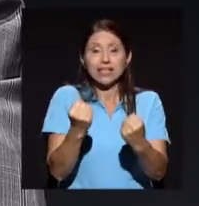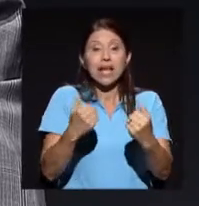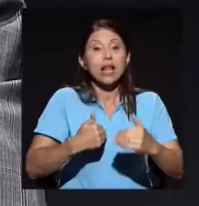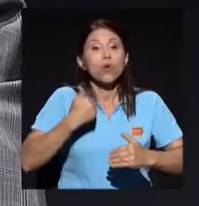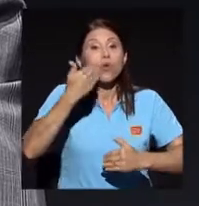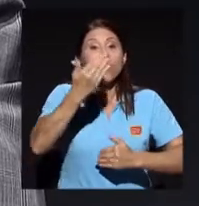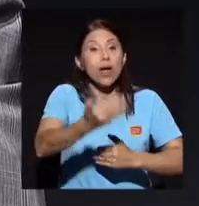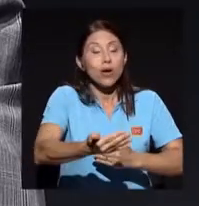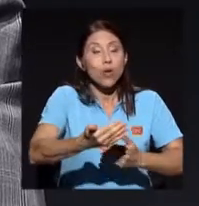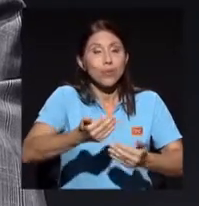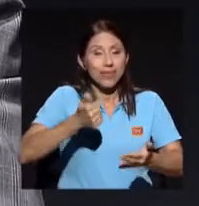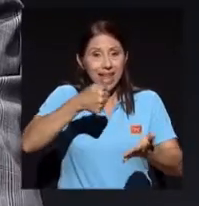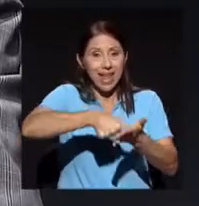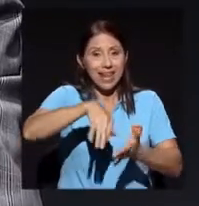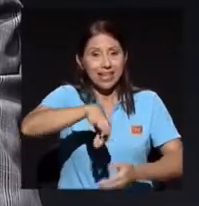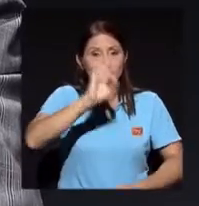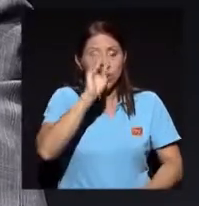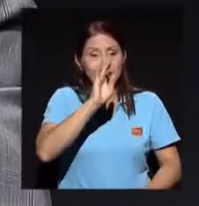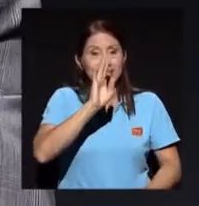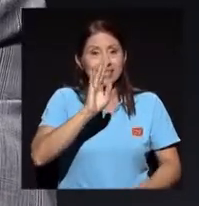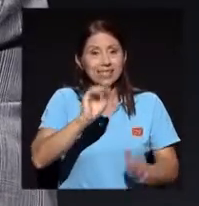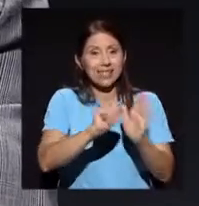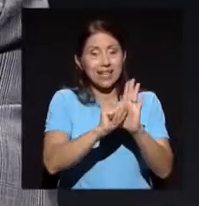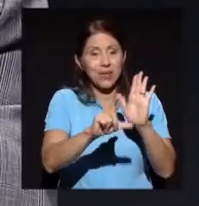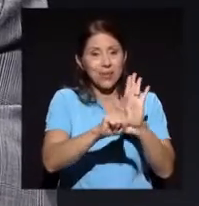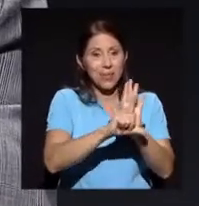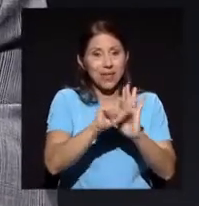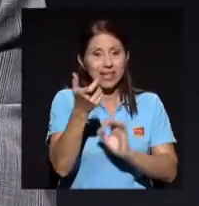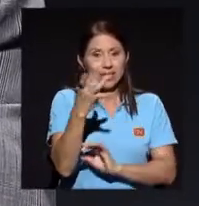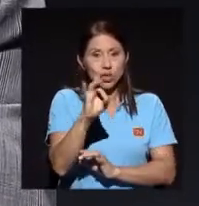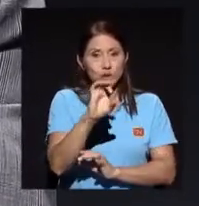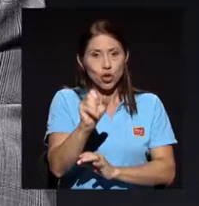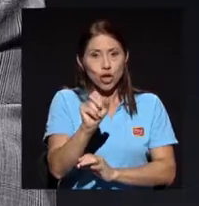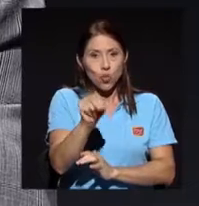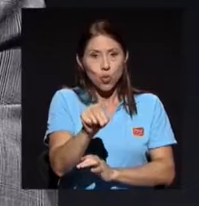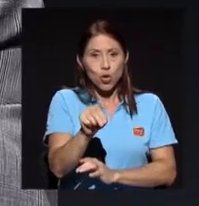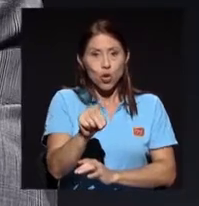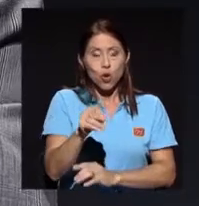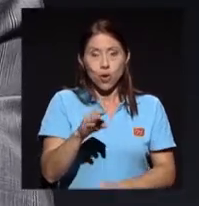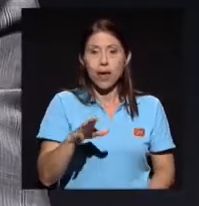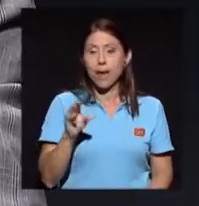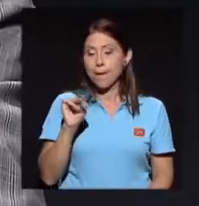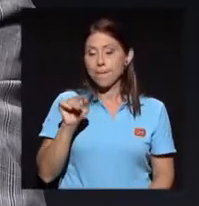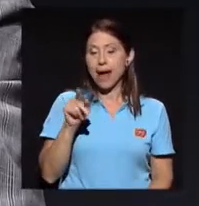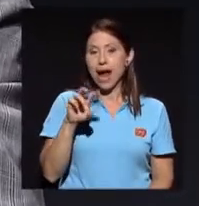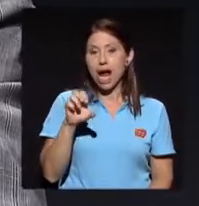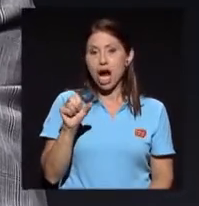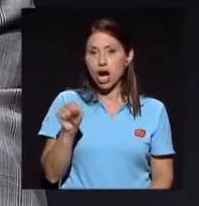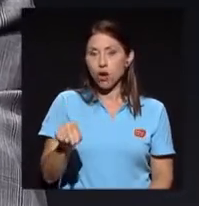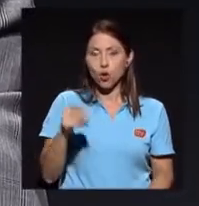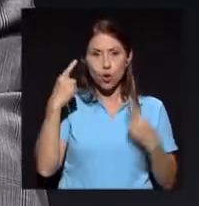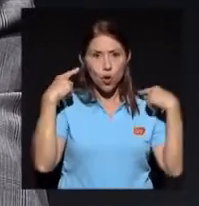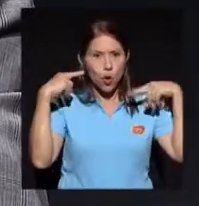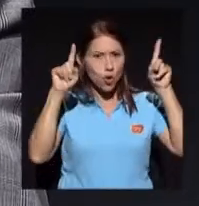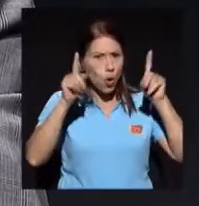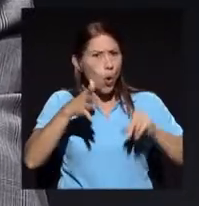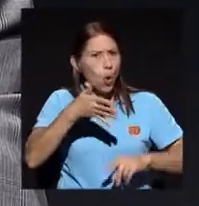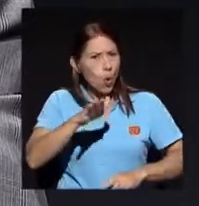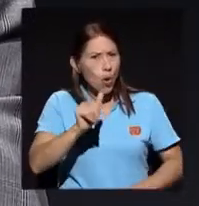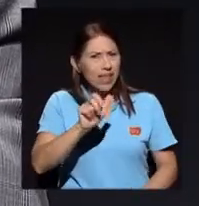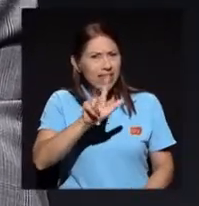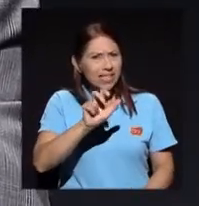del 18 de junio pues macrón logró una mayoría de cerca de 350